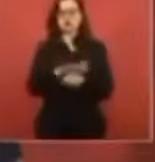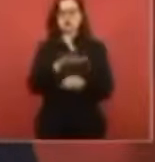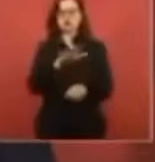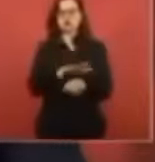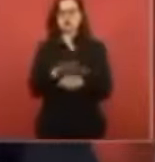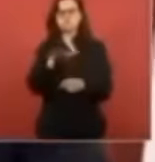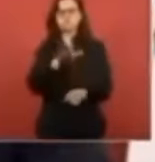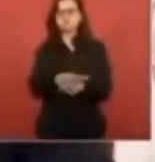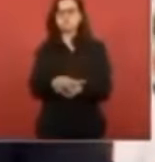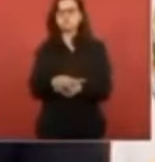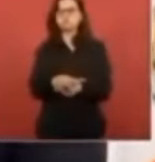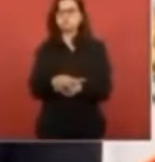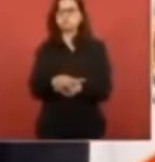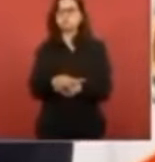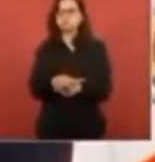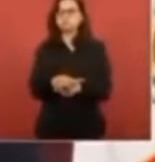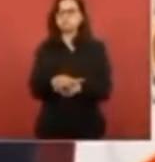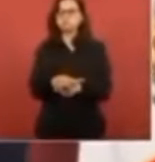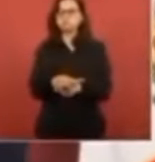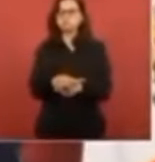Cuba tiene un